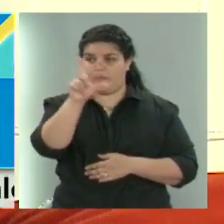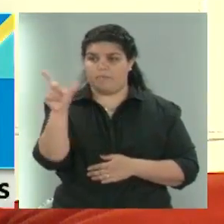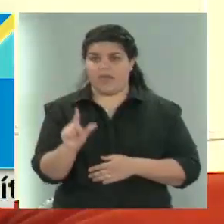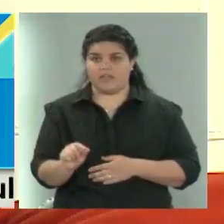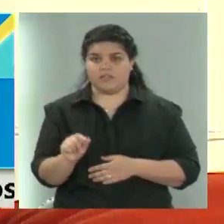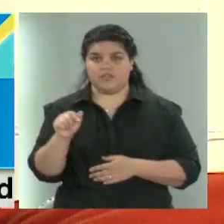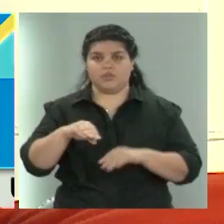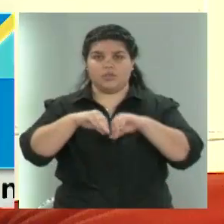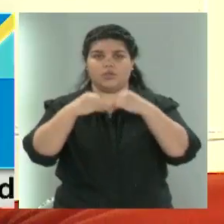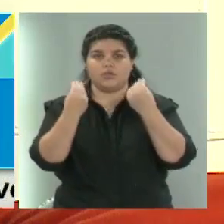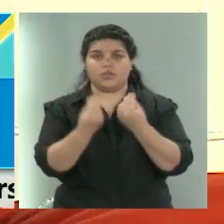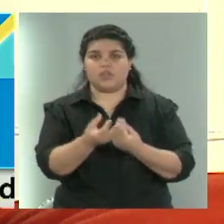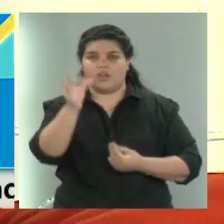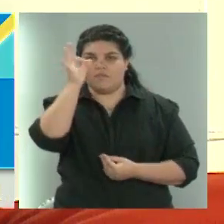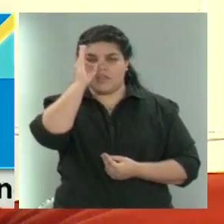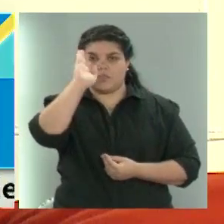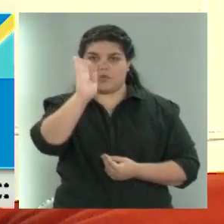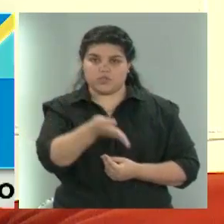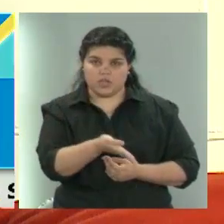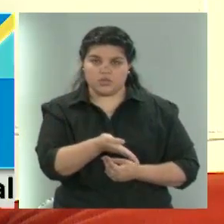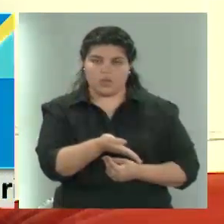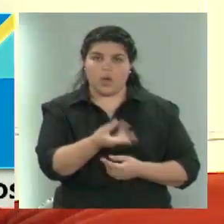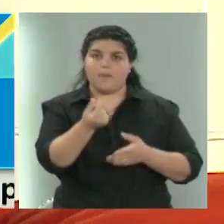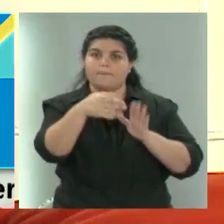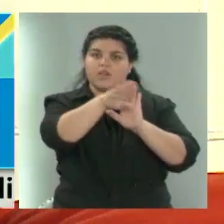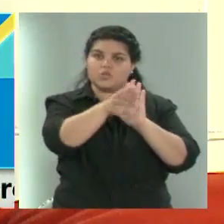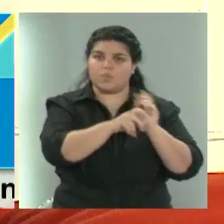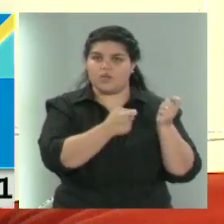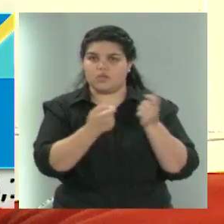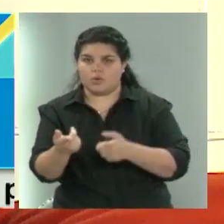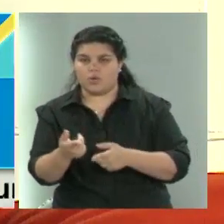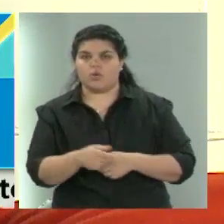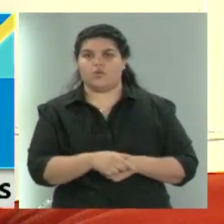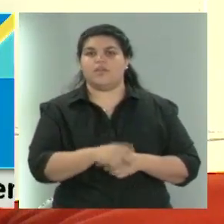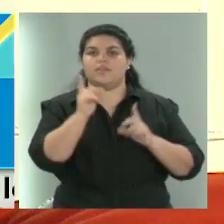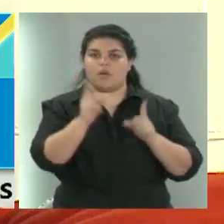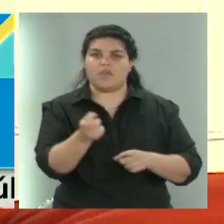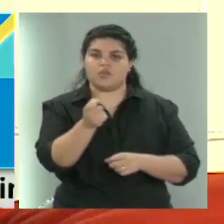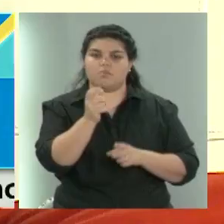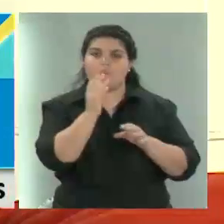el 20%, ¿no?, de su presupuesto en educación, el salario docente es alto,